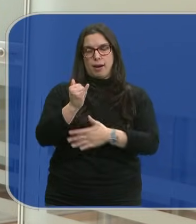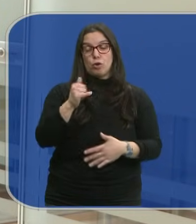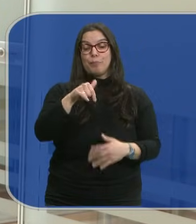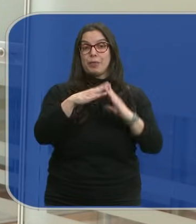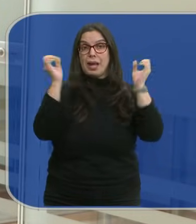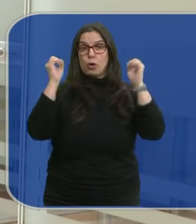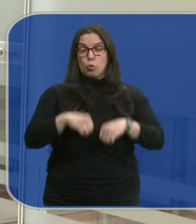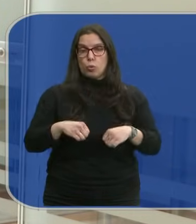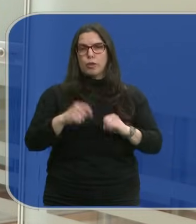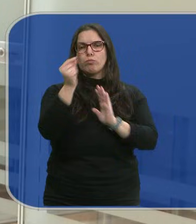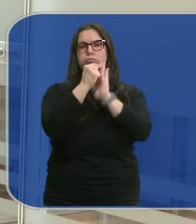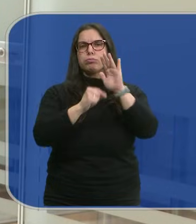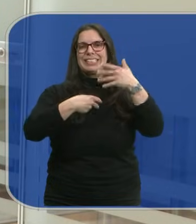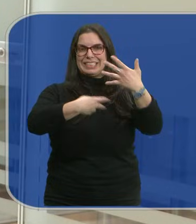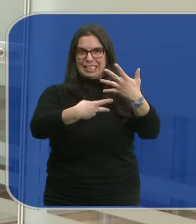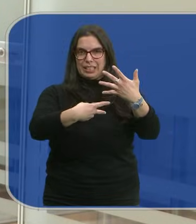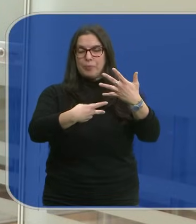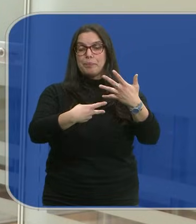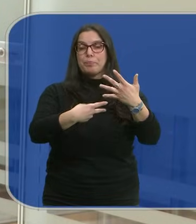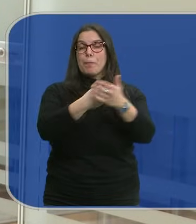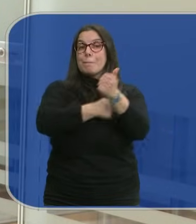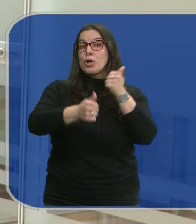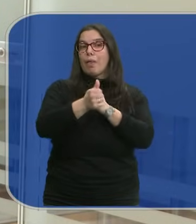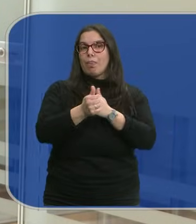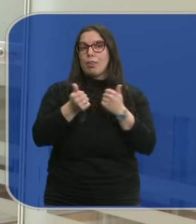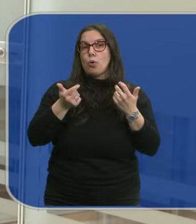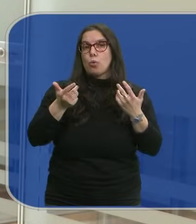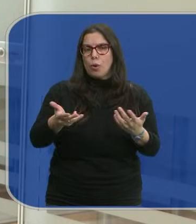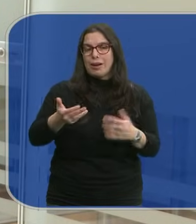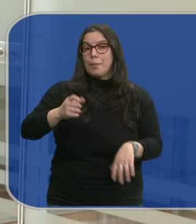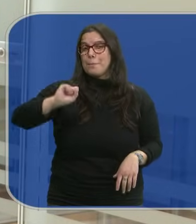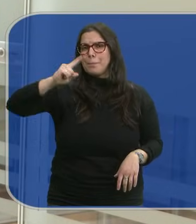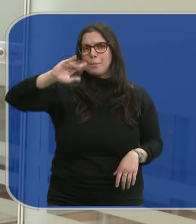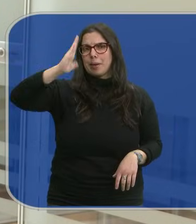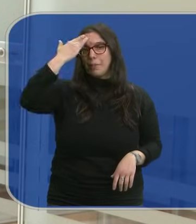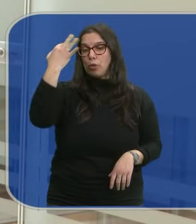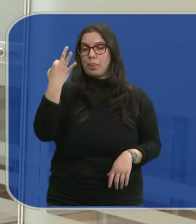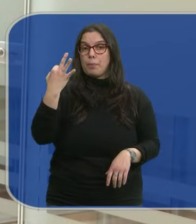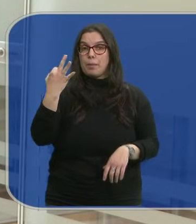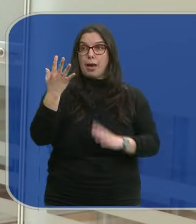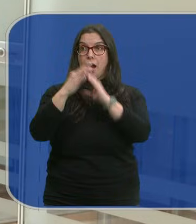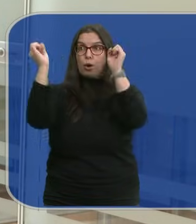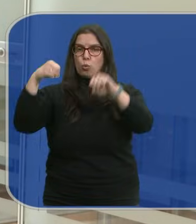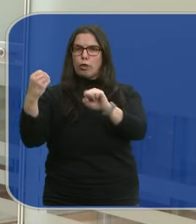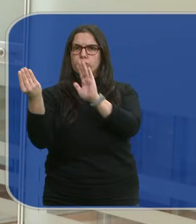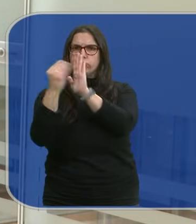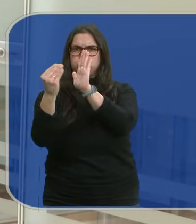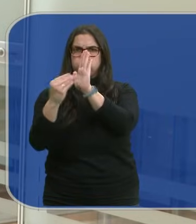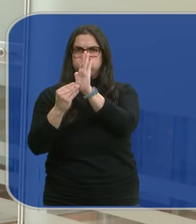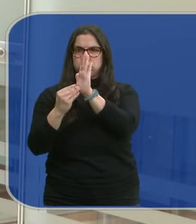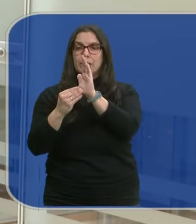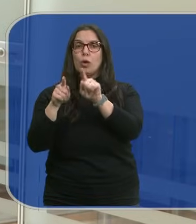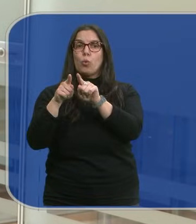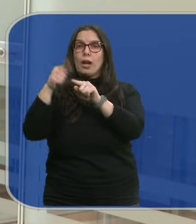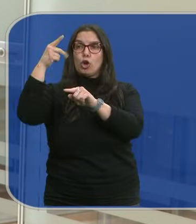Un acuerdo basado en 7 puntos y cuya prioridad pasa por garantizar las cláusulas espejo y que haya reciprocidad en